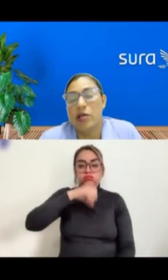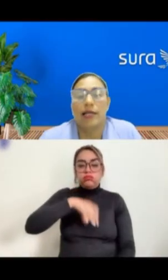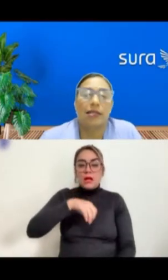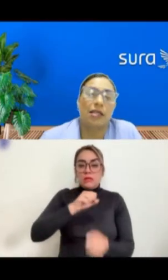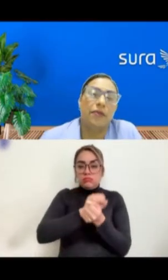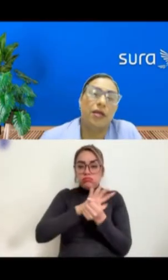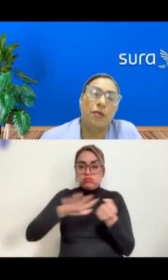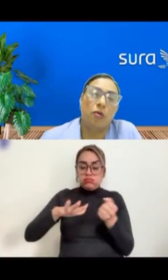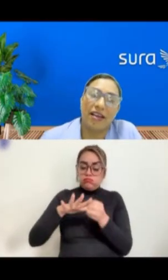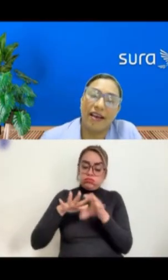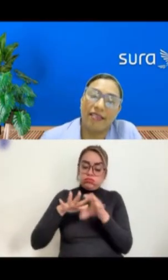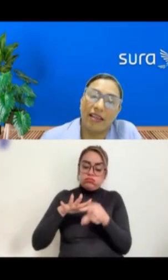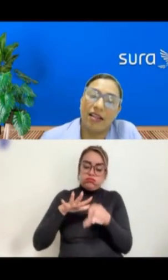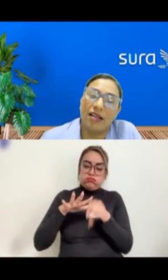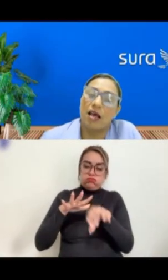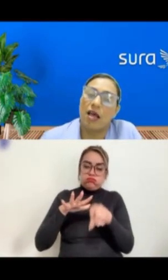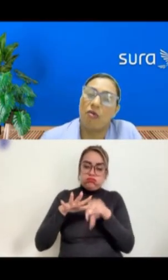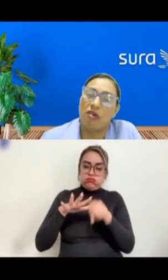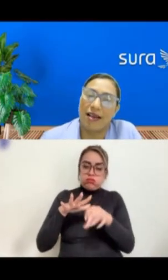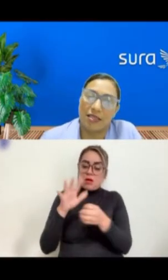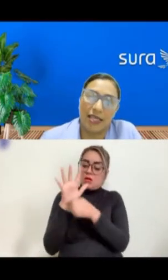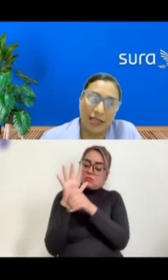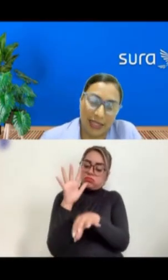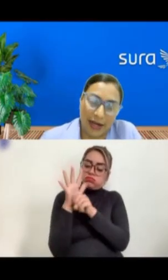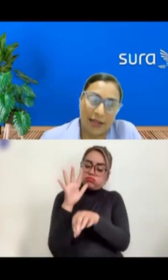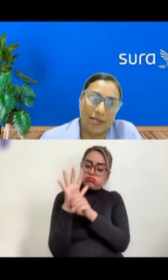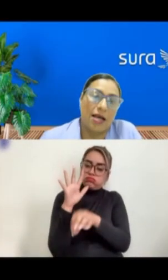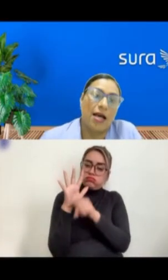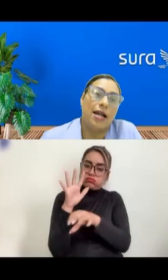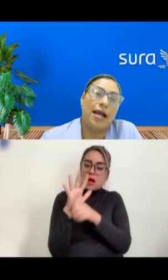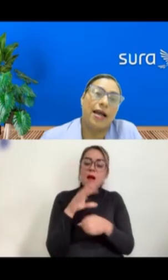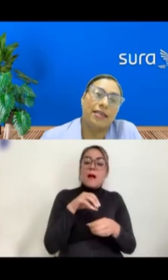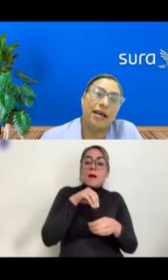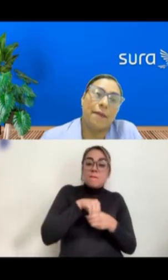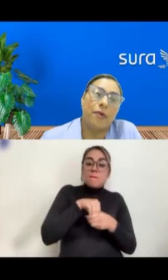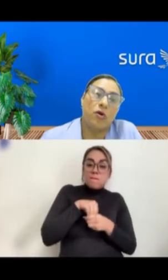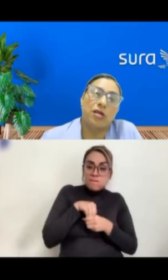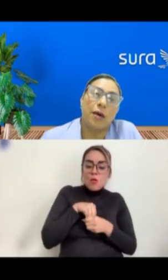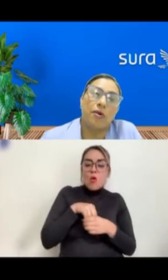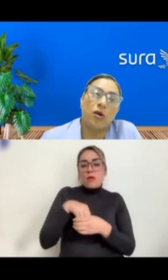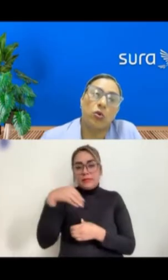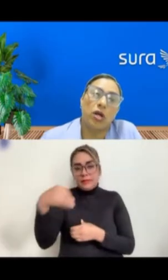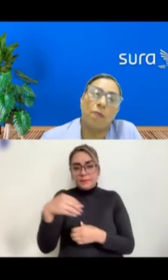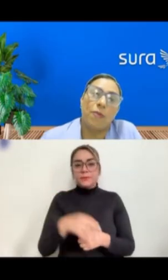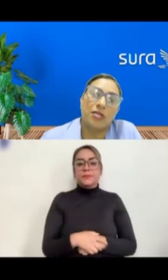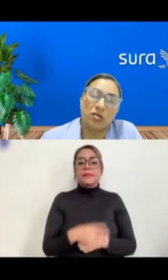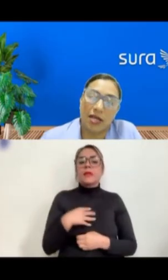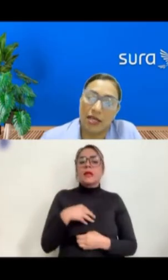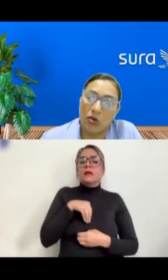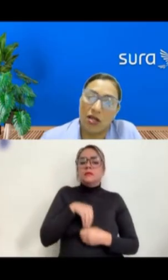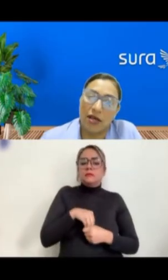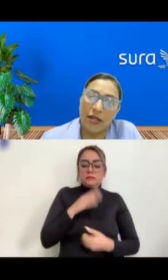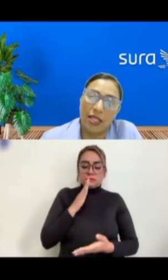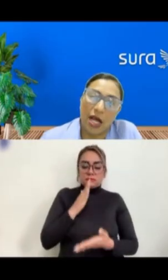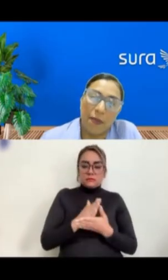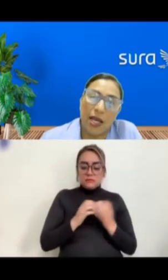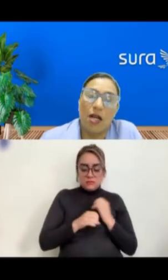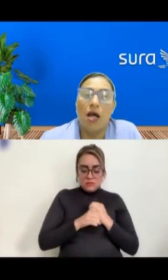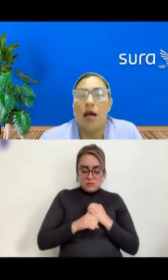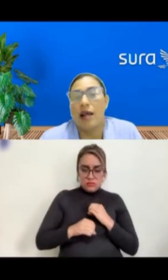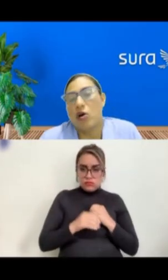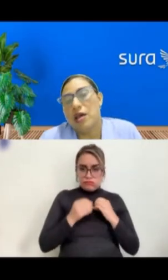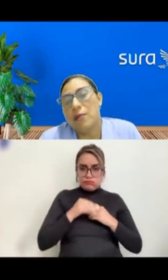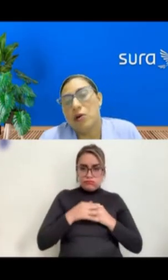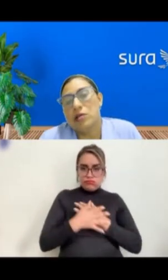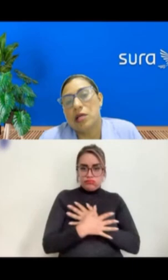al exterior, y que estas se dividen en hemorragias externas e hemorragias internas. Las externas producidas por la ruptura de los vasos sanguíneos a través de